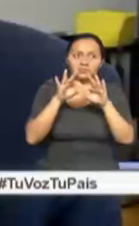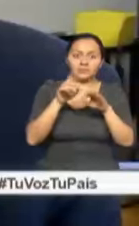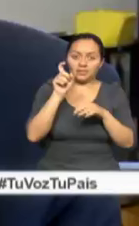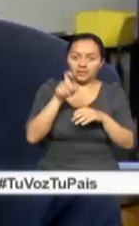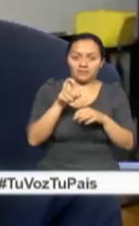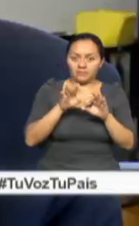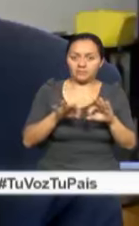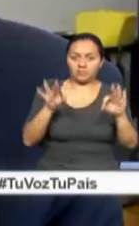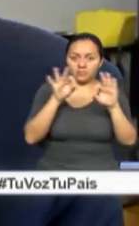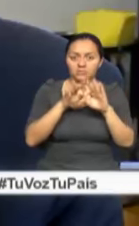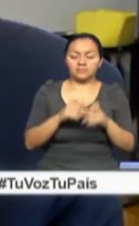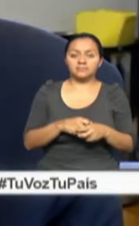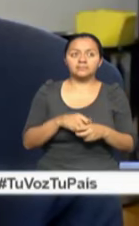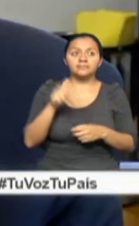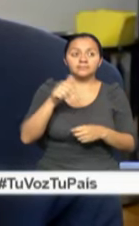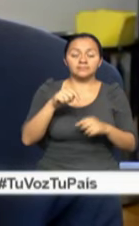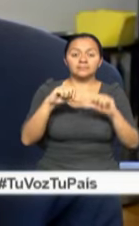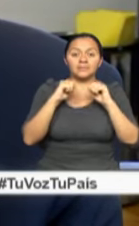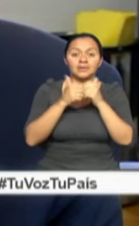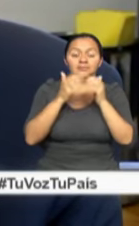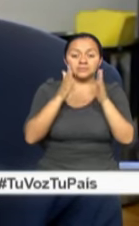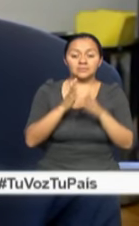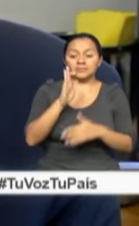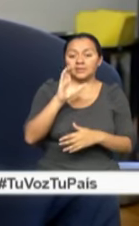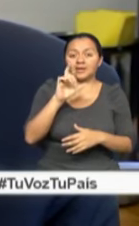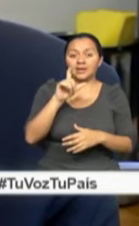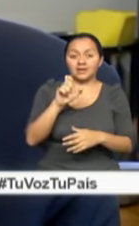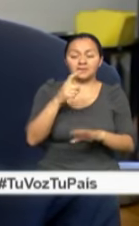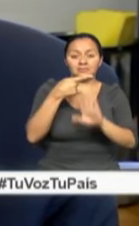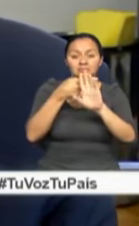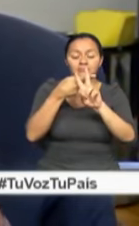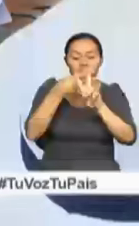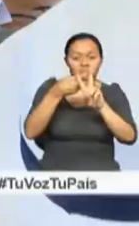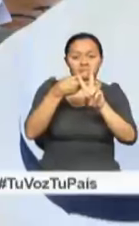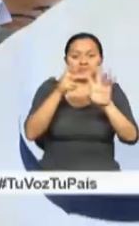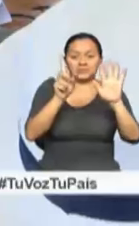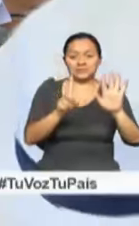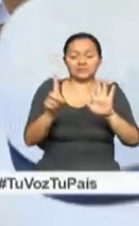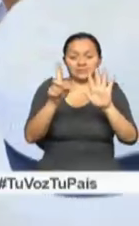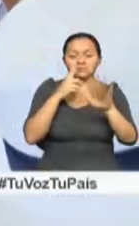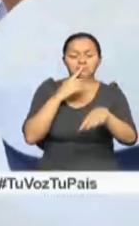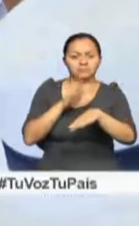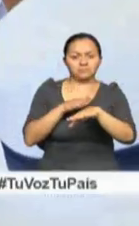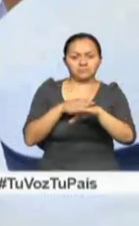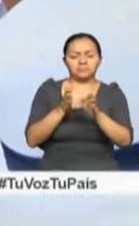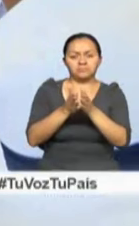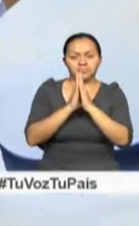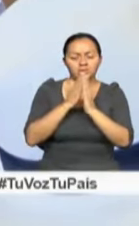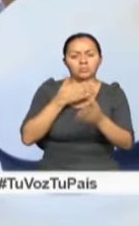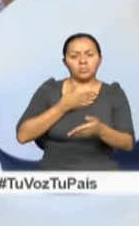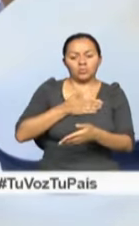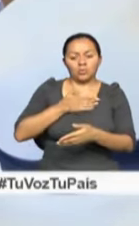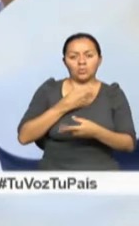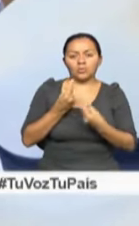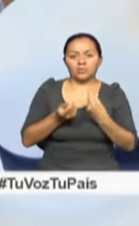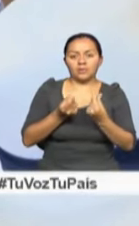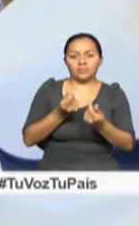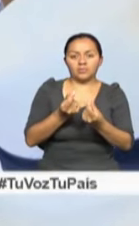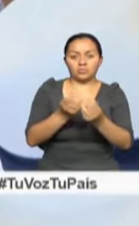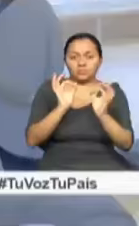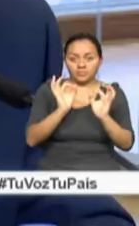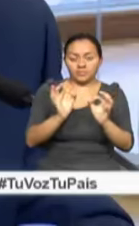ser. Por su parte, el legislador Moisés Tacle, del Partido Social Cristiano, Madera de Guerrero, solicitó celeridad en el análisis de estas